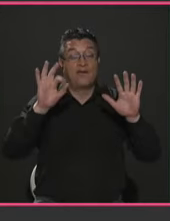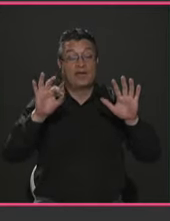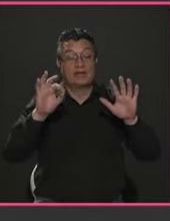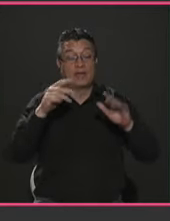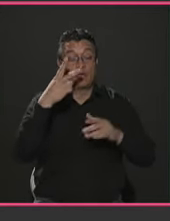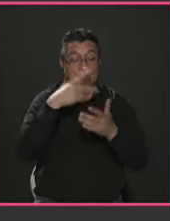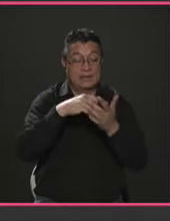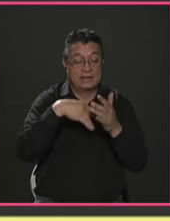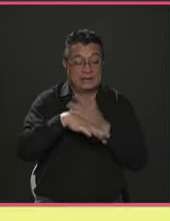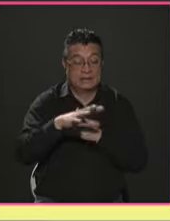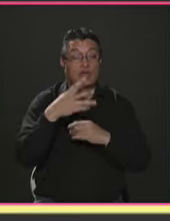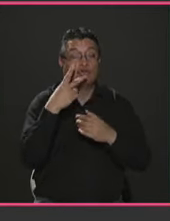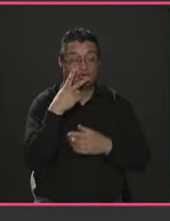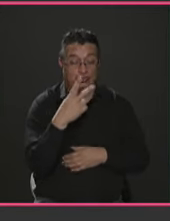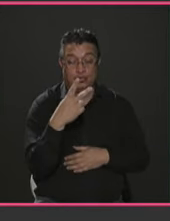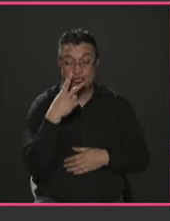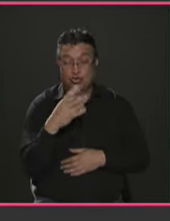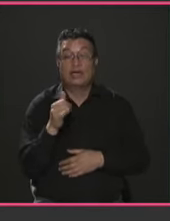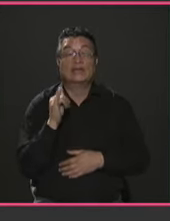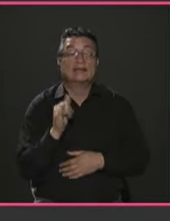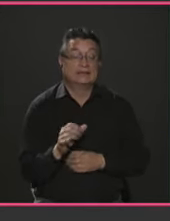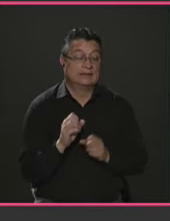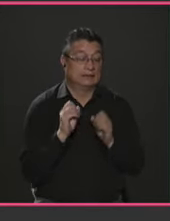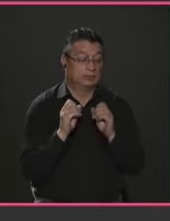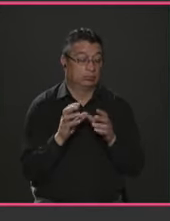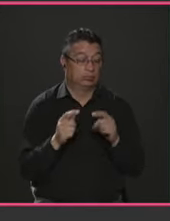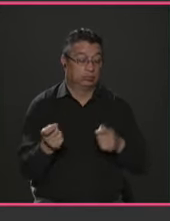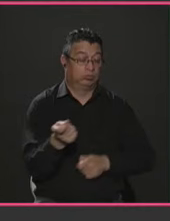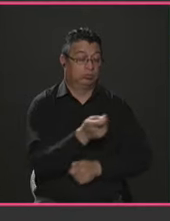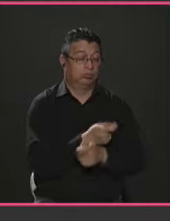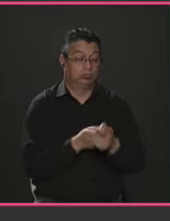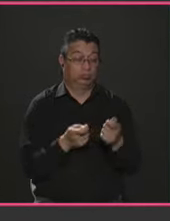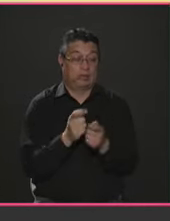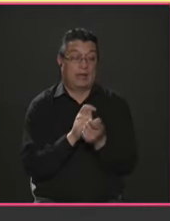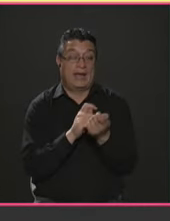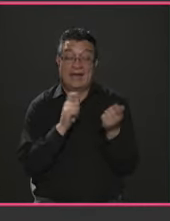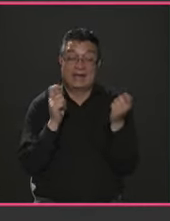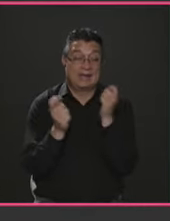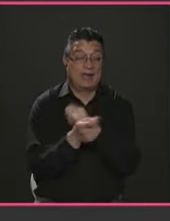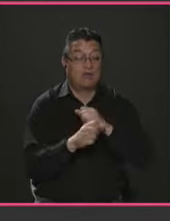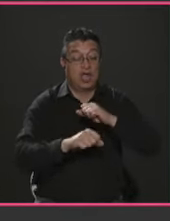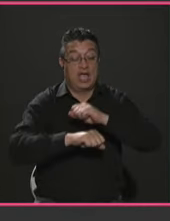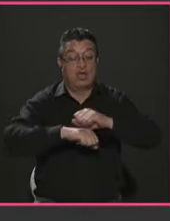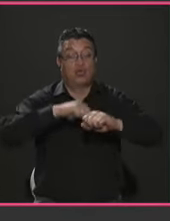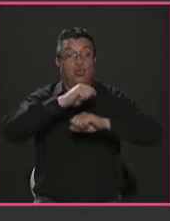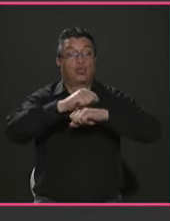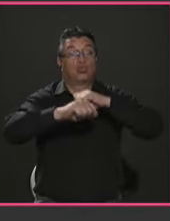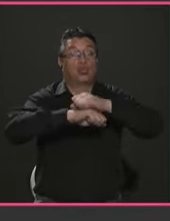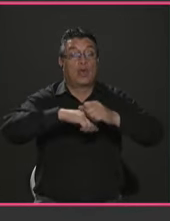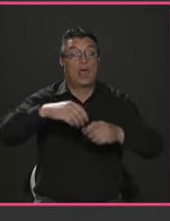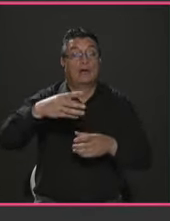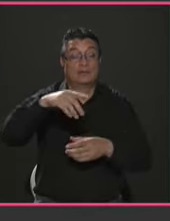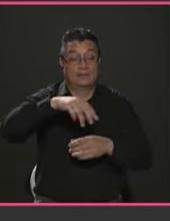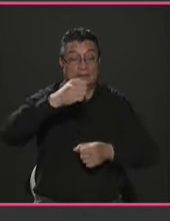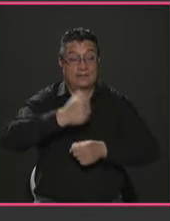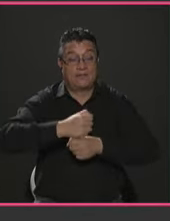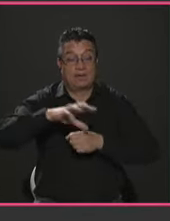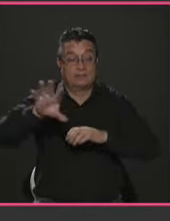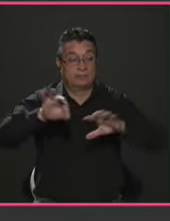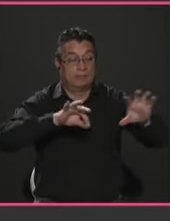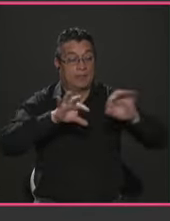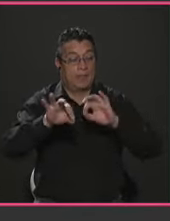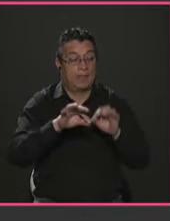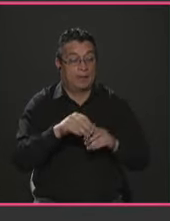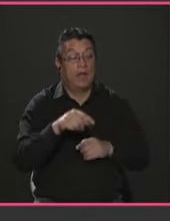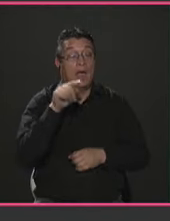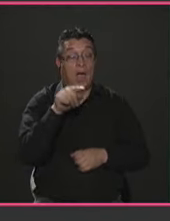25 años si se nota en muchas de las economías un cambio en la estructura interna de las ocupaciones hay un